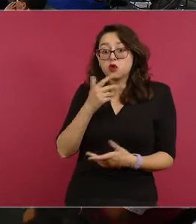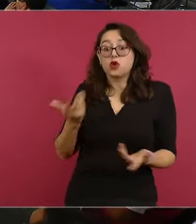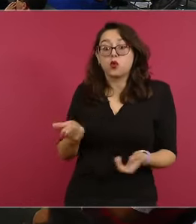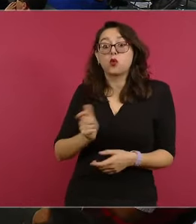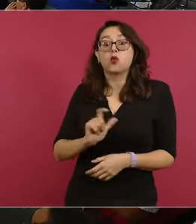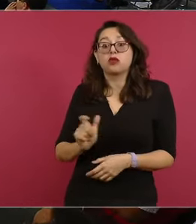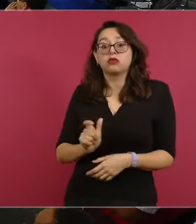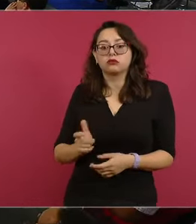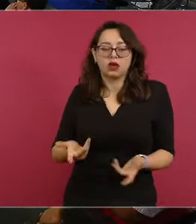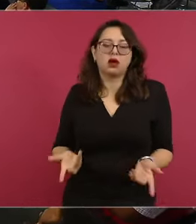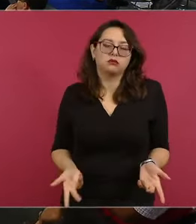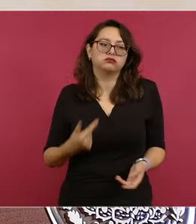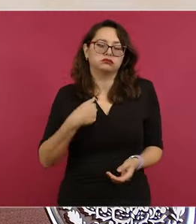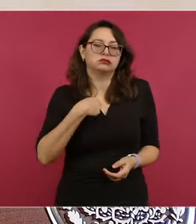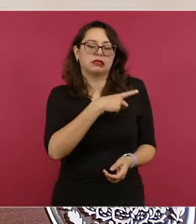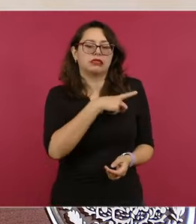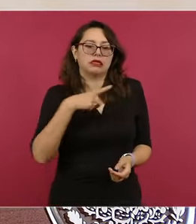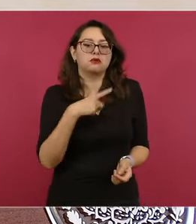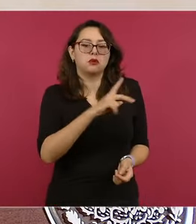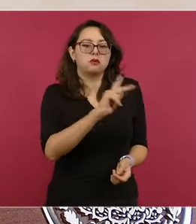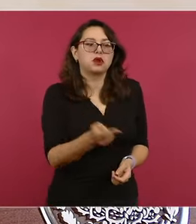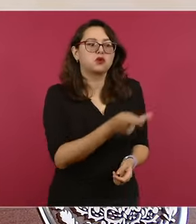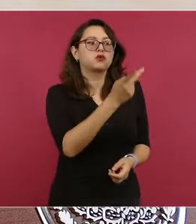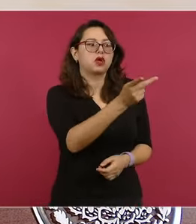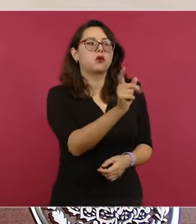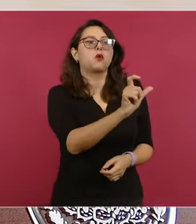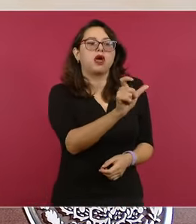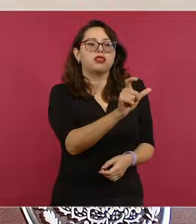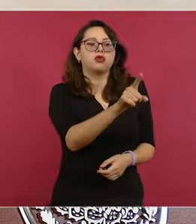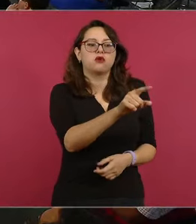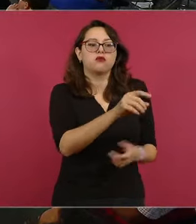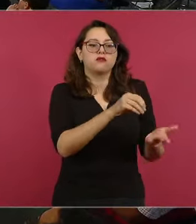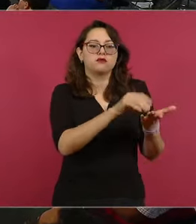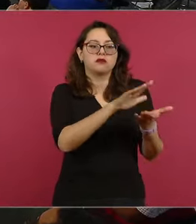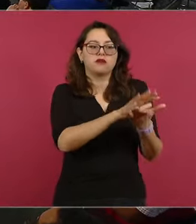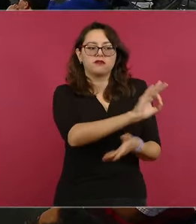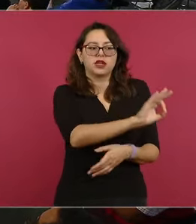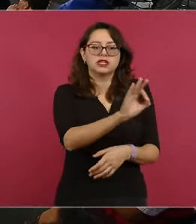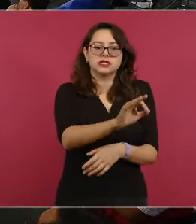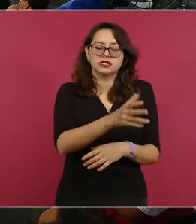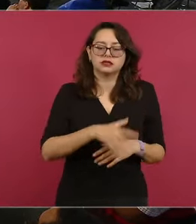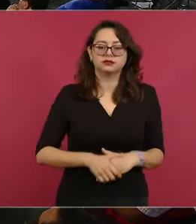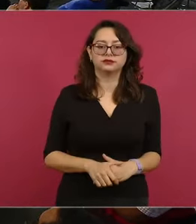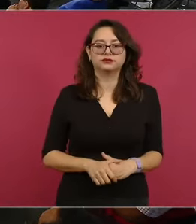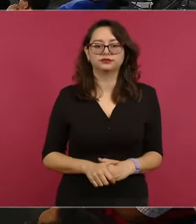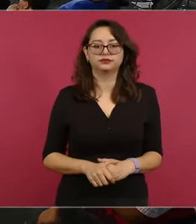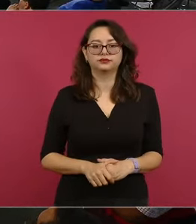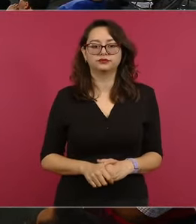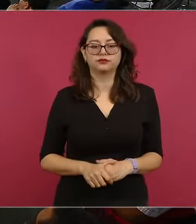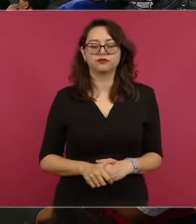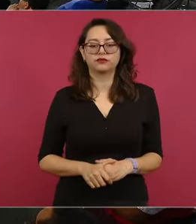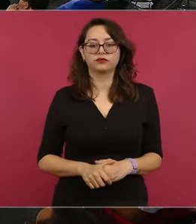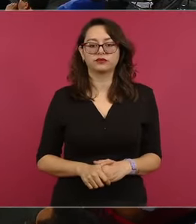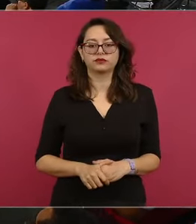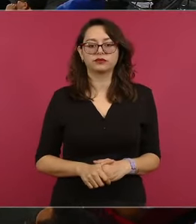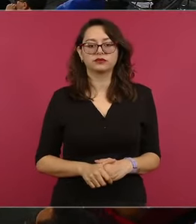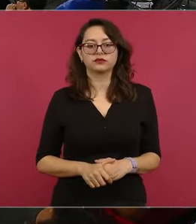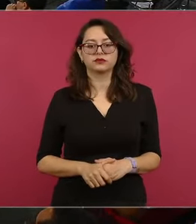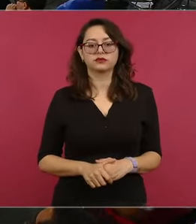Le pedimos un día de la semana próxima. Muchas gracias, presidente. Sí.